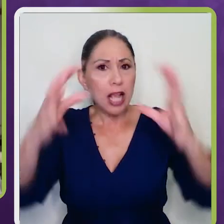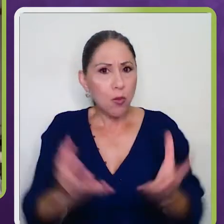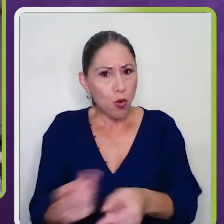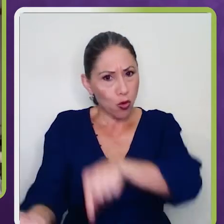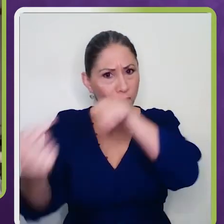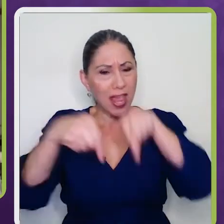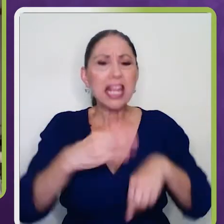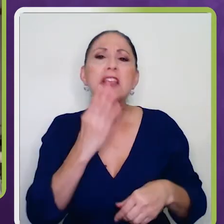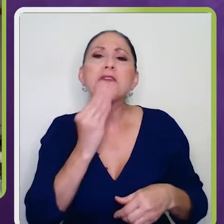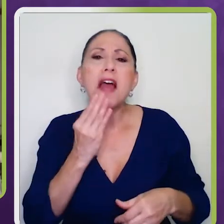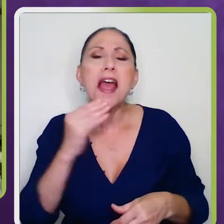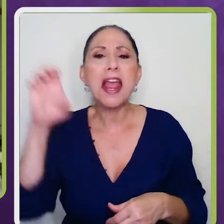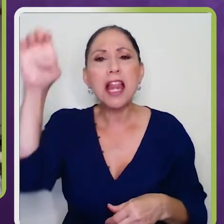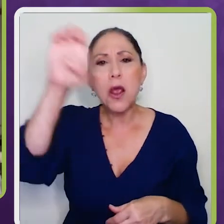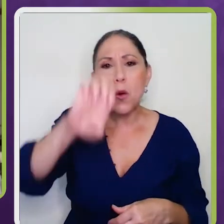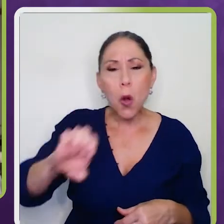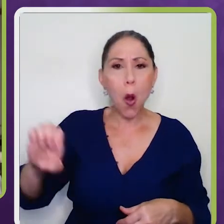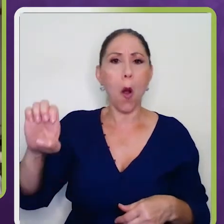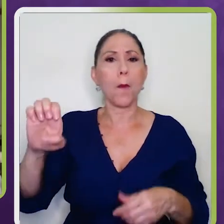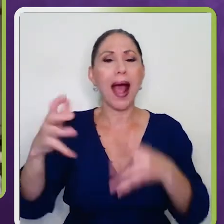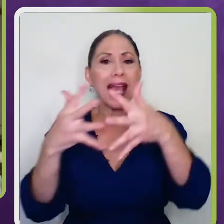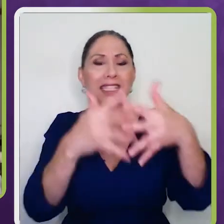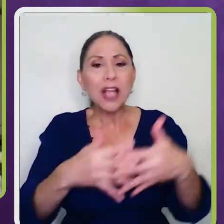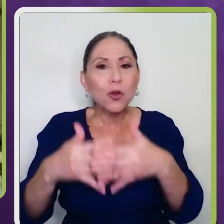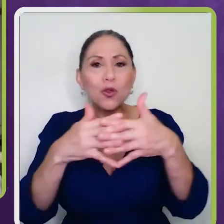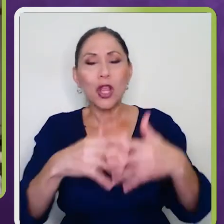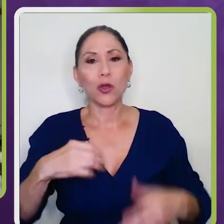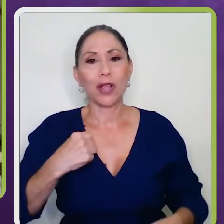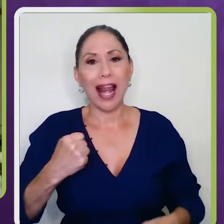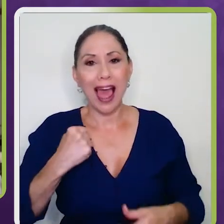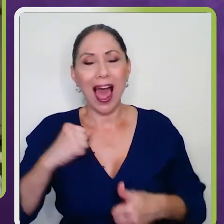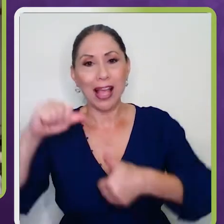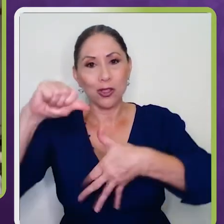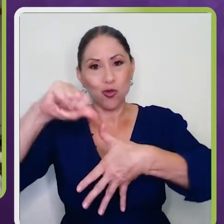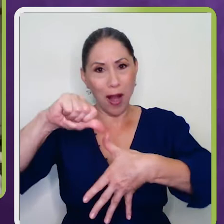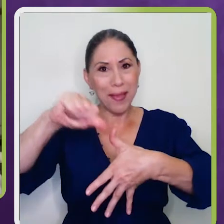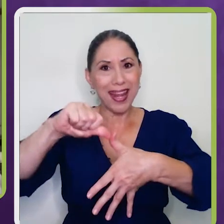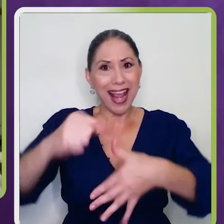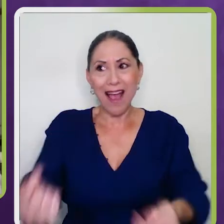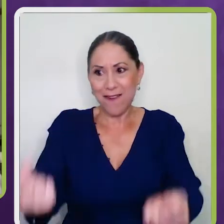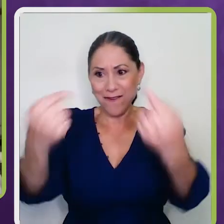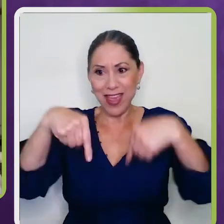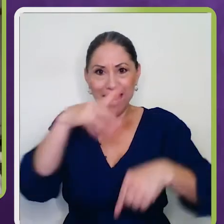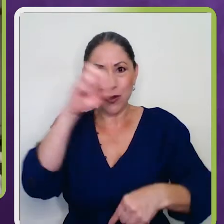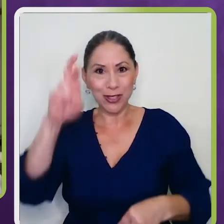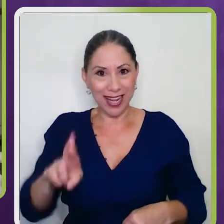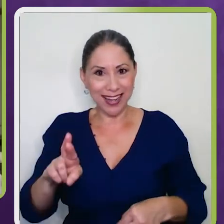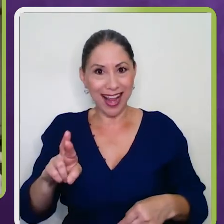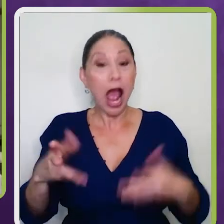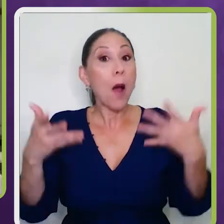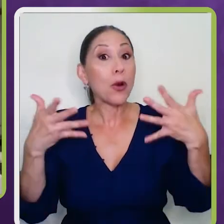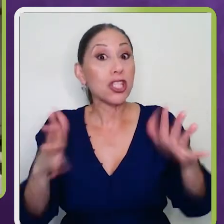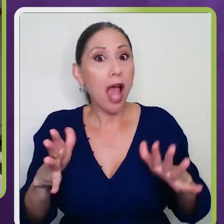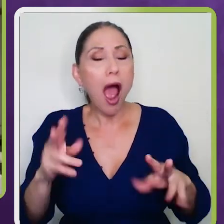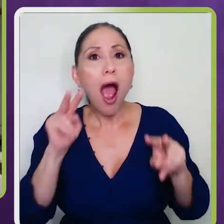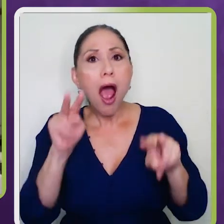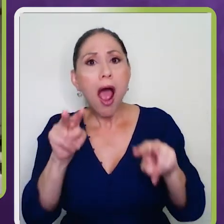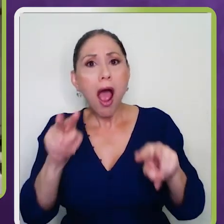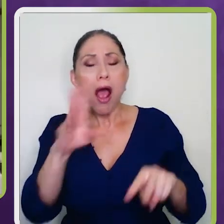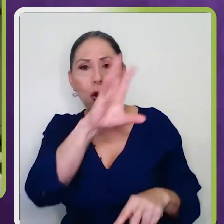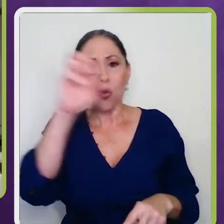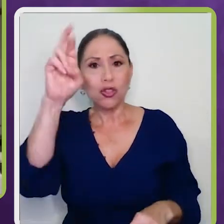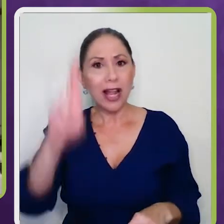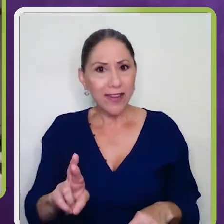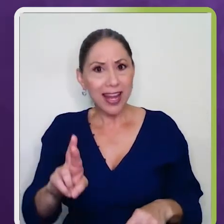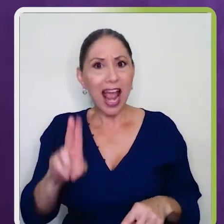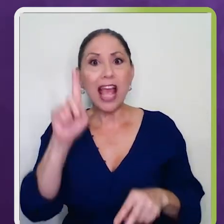Europa, Estados Unidos, Canadá y Sudamérica, porque en el momento que Costa Rica se vuelve un destino para todas las